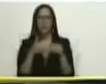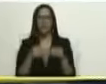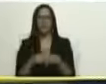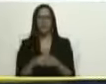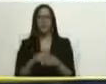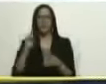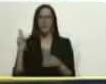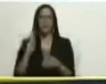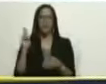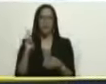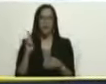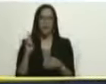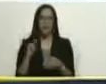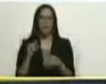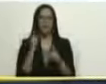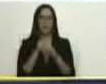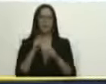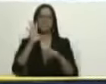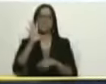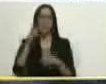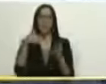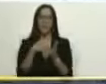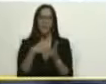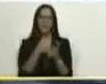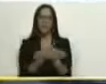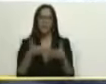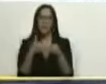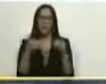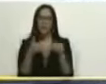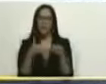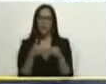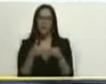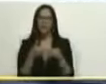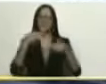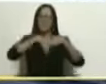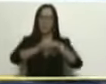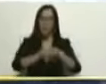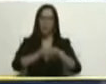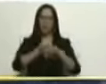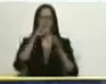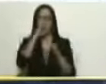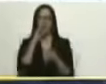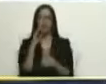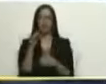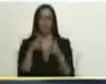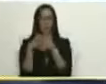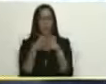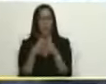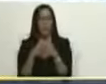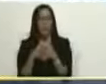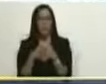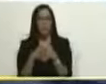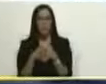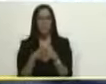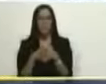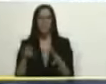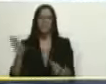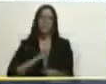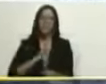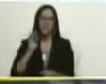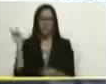utilidades netas por 5 mil millones de dólares que reposan en los bancos estadounidenses siendo de